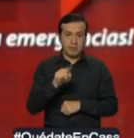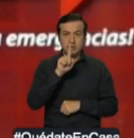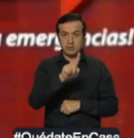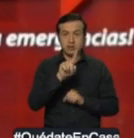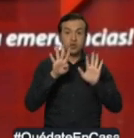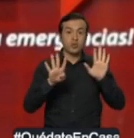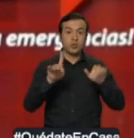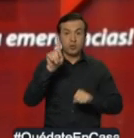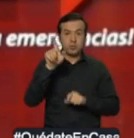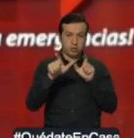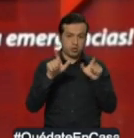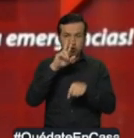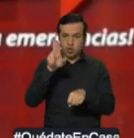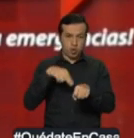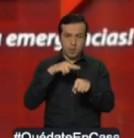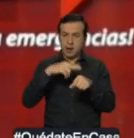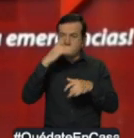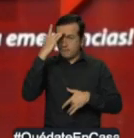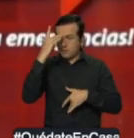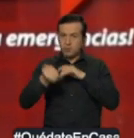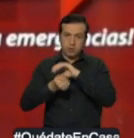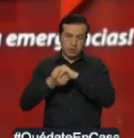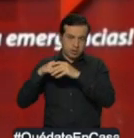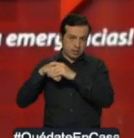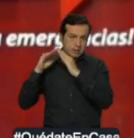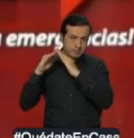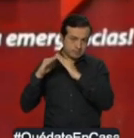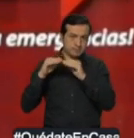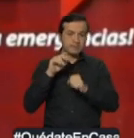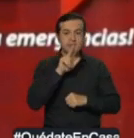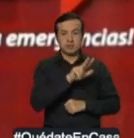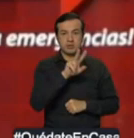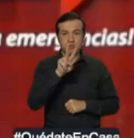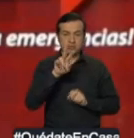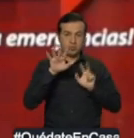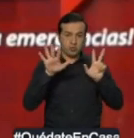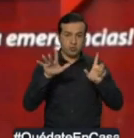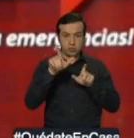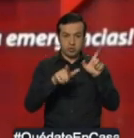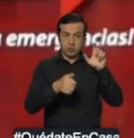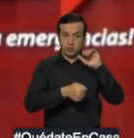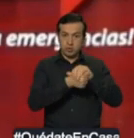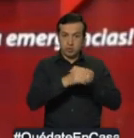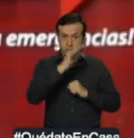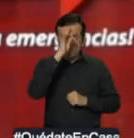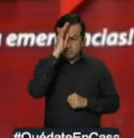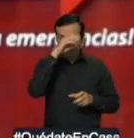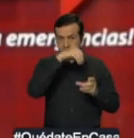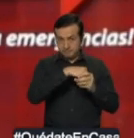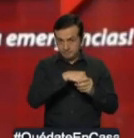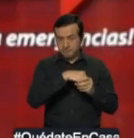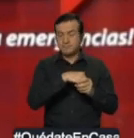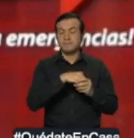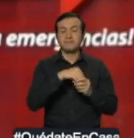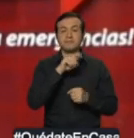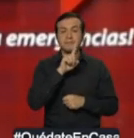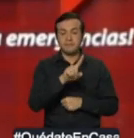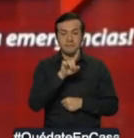estables en aislamiento domiciliario 328 hospitalizados estables